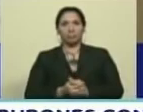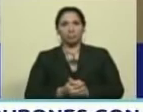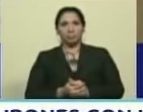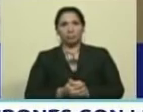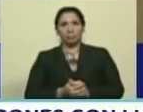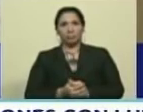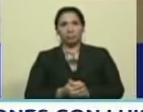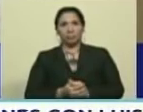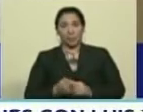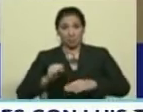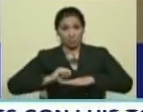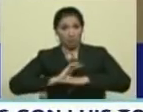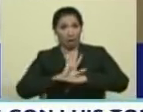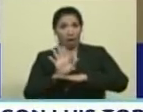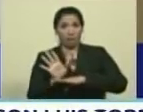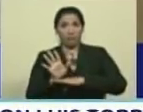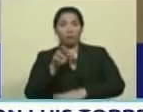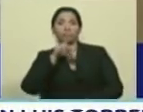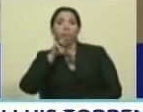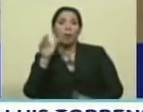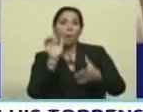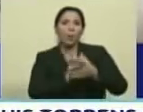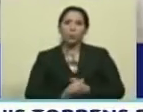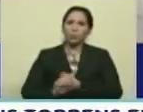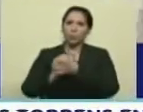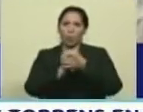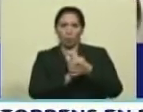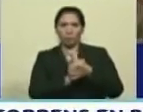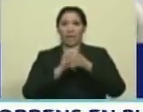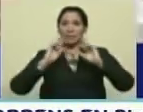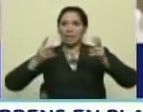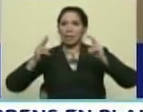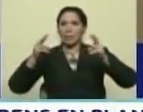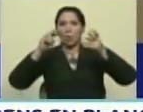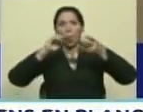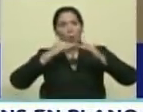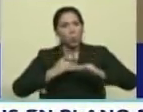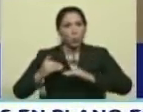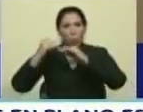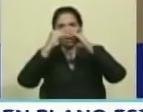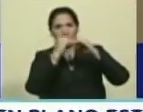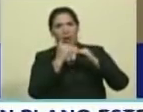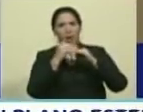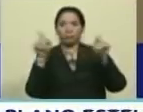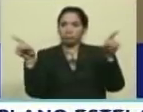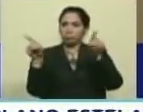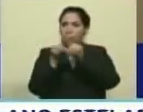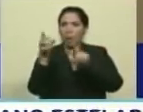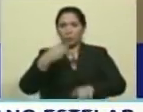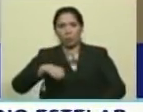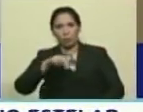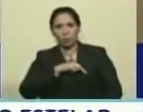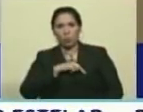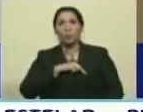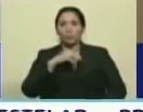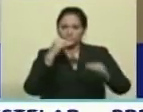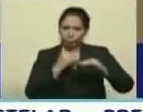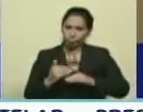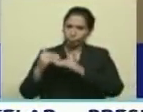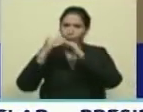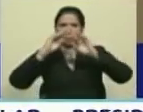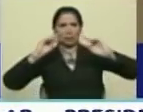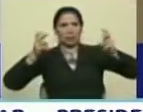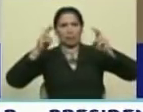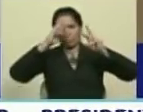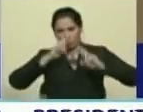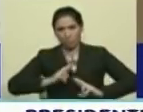porque desde el ALBA se hablaba de unión en términos de igualdad, como estamos aquí, en términos de hermandad, de respeto, de